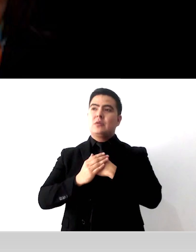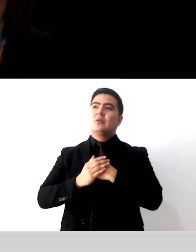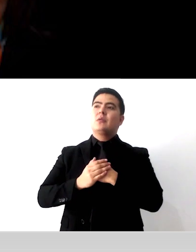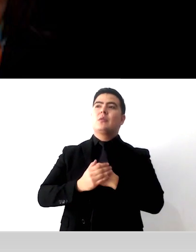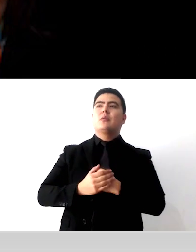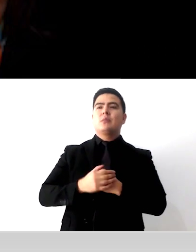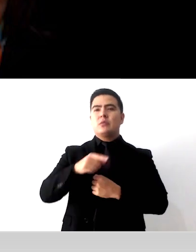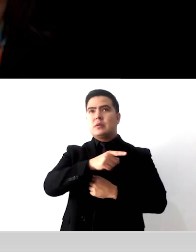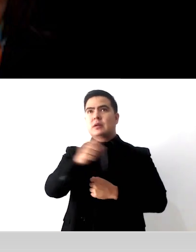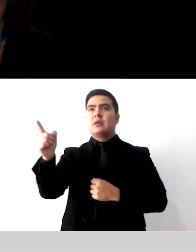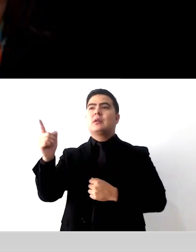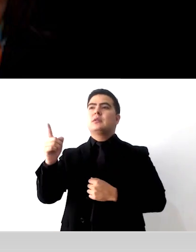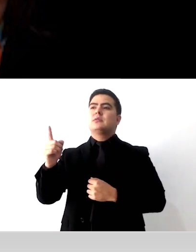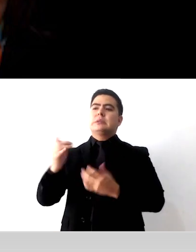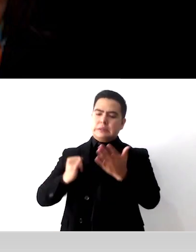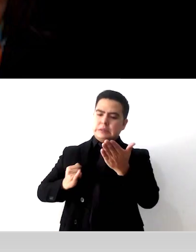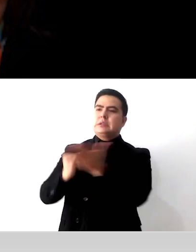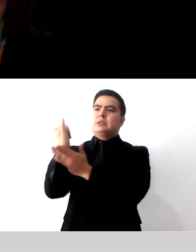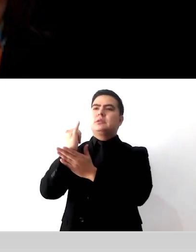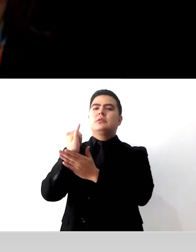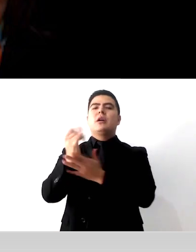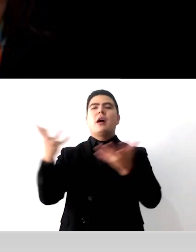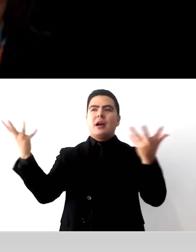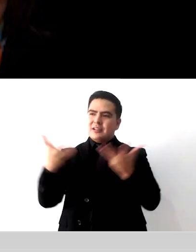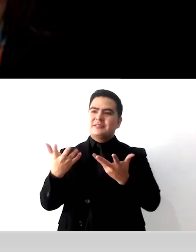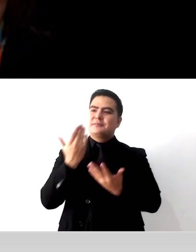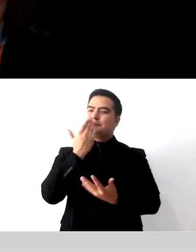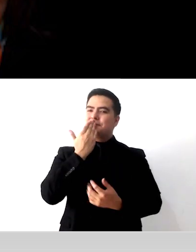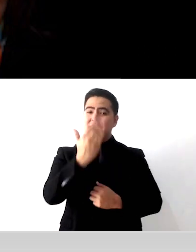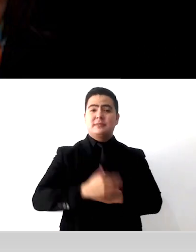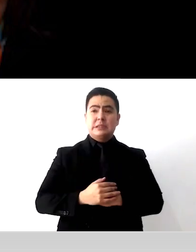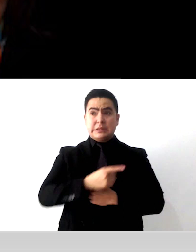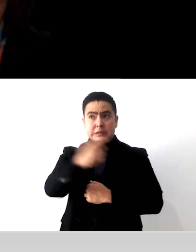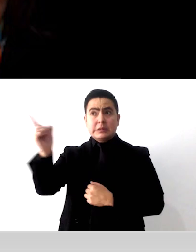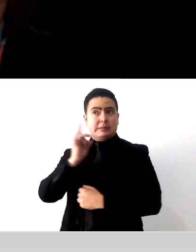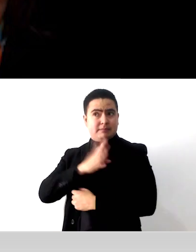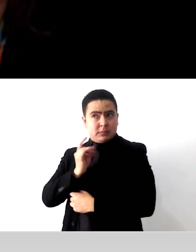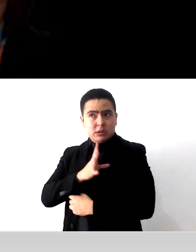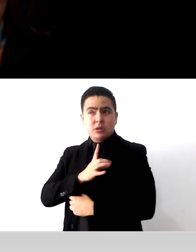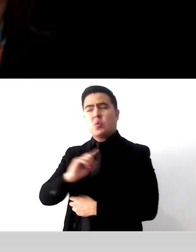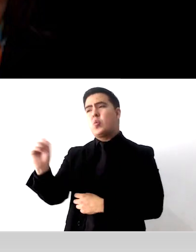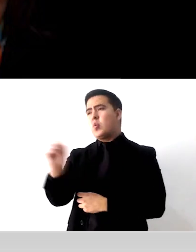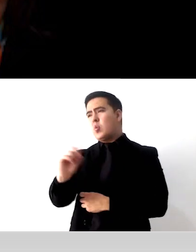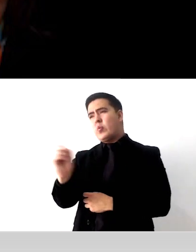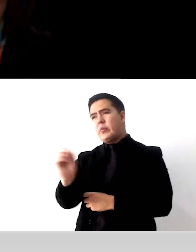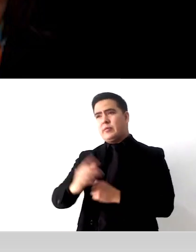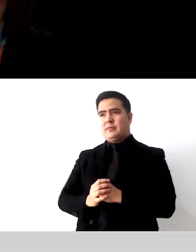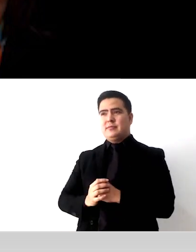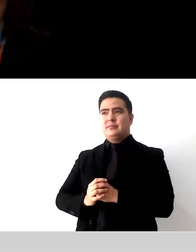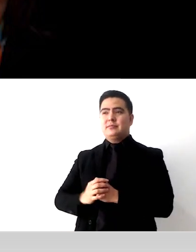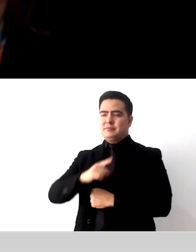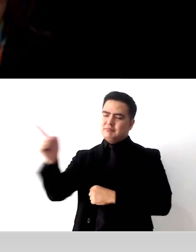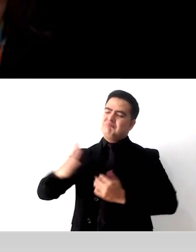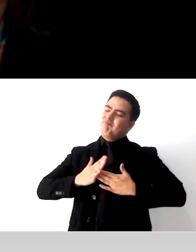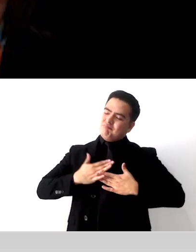en el espacio público. No tengan miedo, también se ha querido aumentar